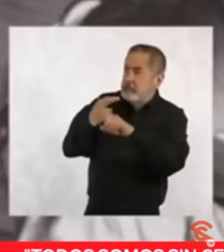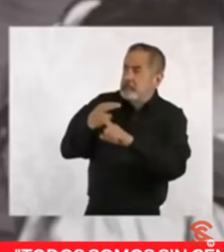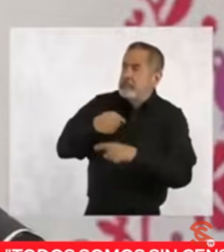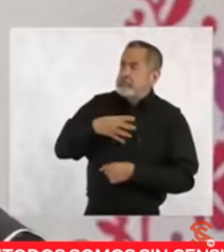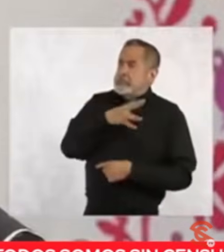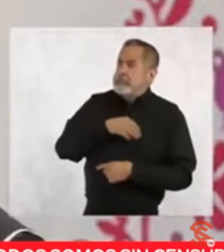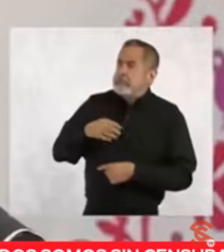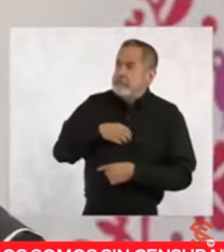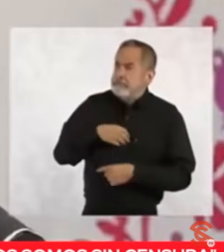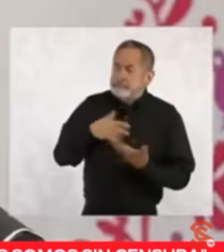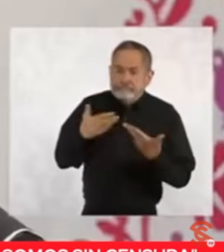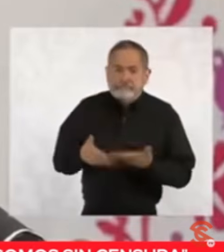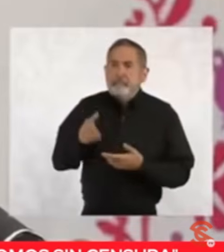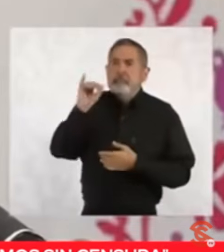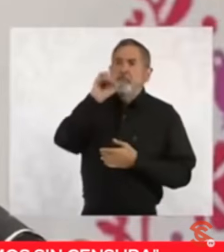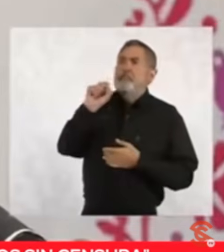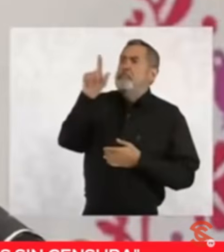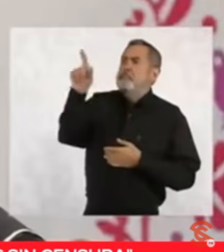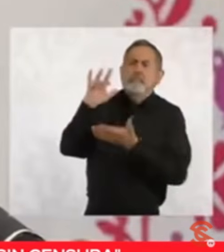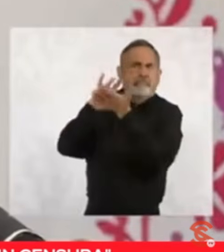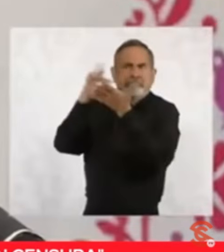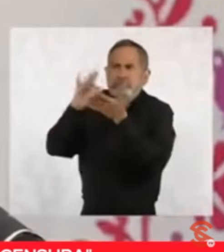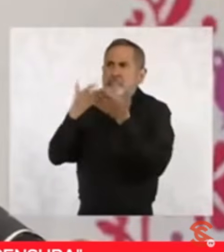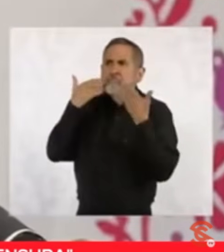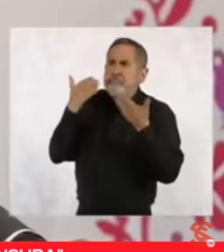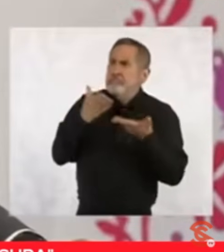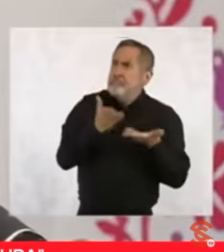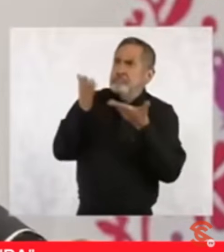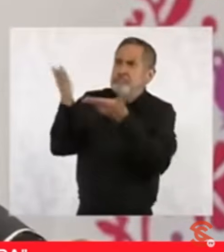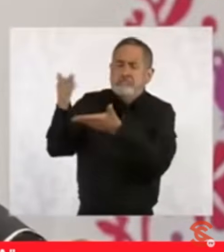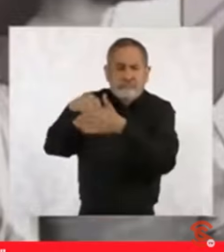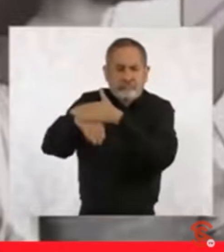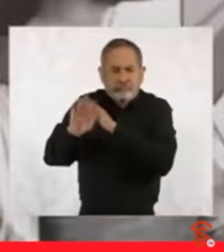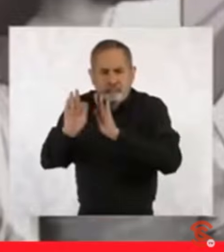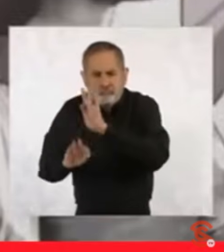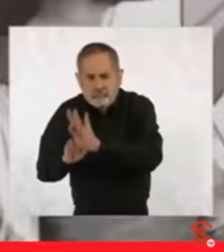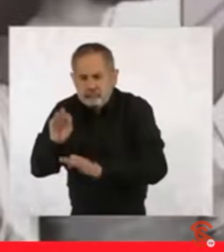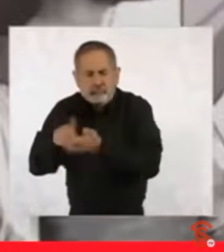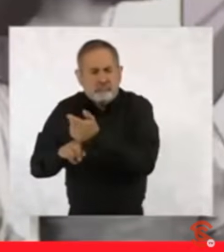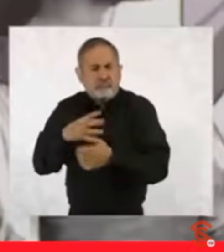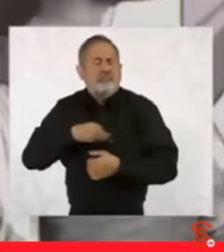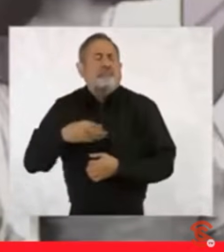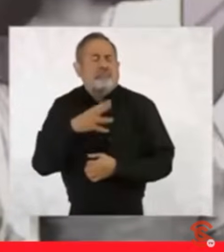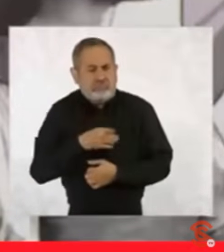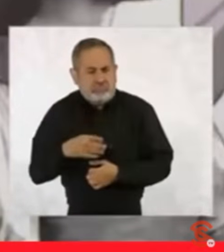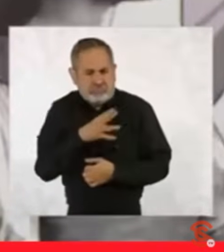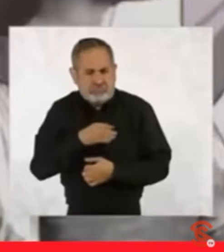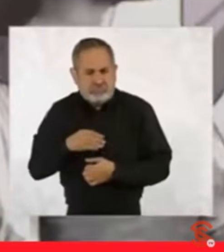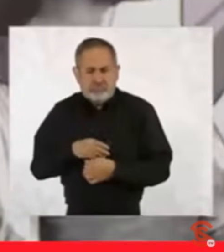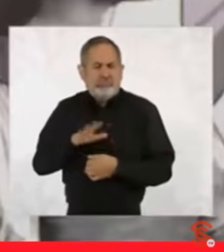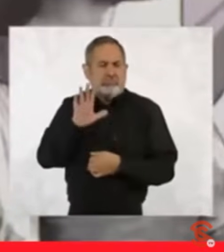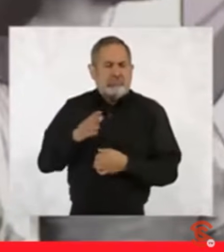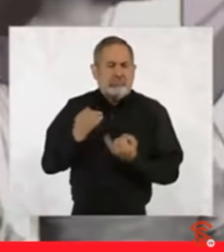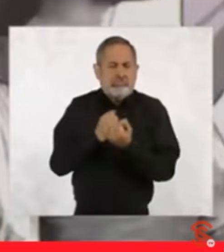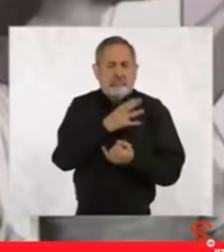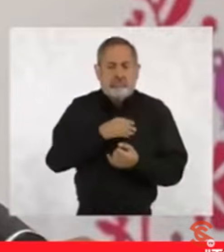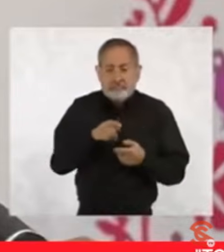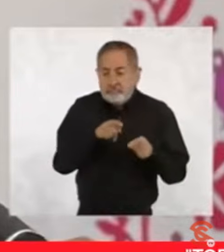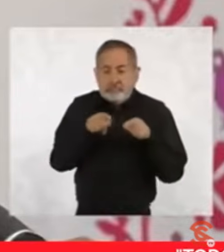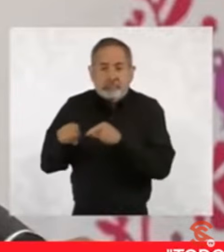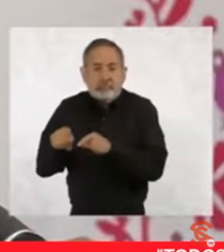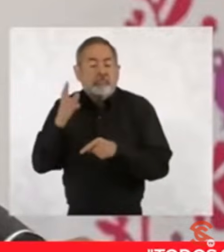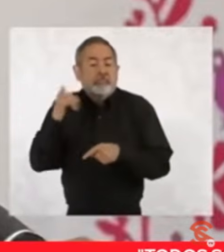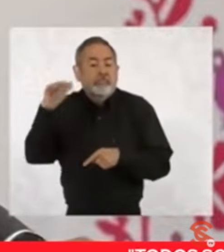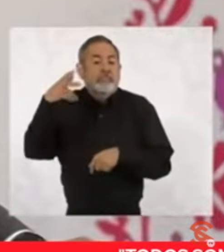haberle aceptado a Josefa, que se lo agradezco mucho hasta la fecha, que lo trató como un hijo y lo alojó como si fuera de